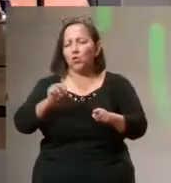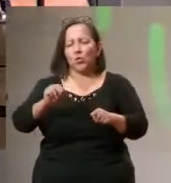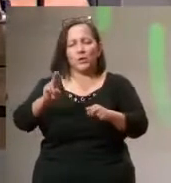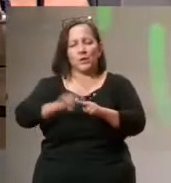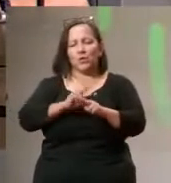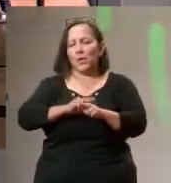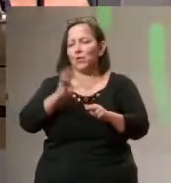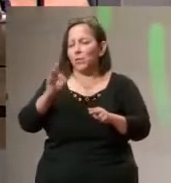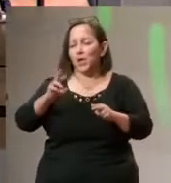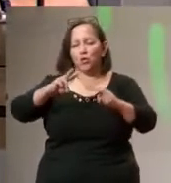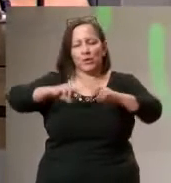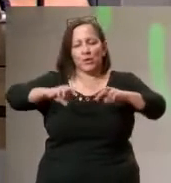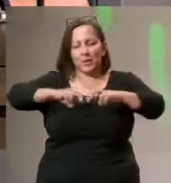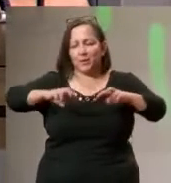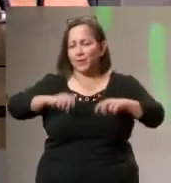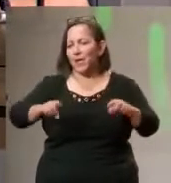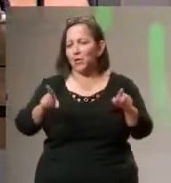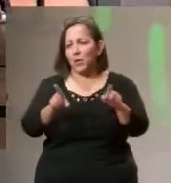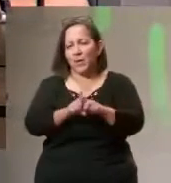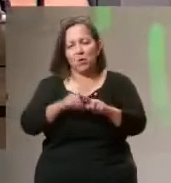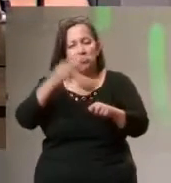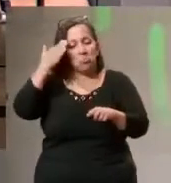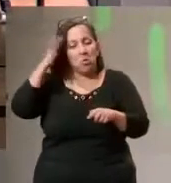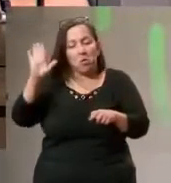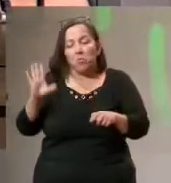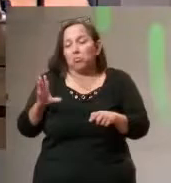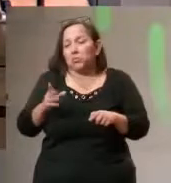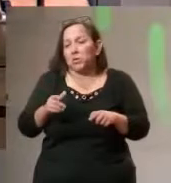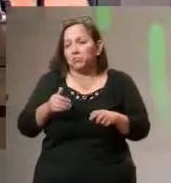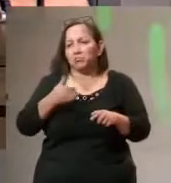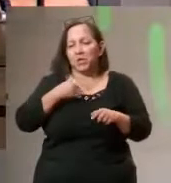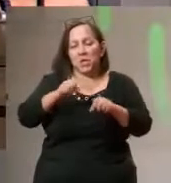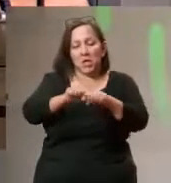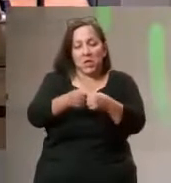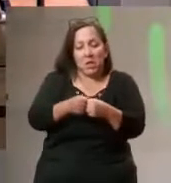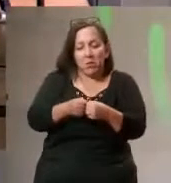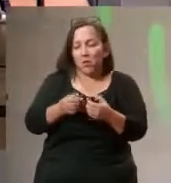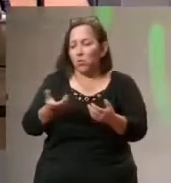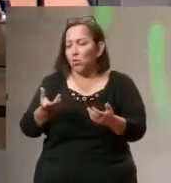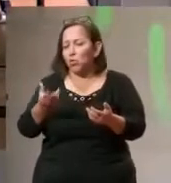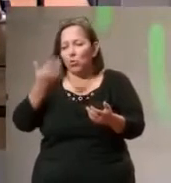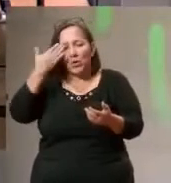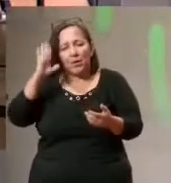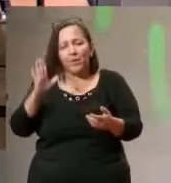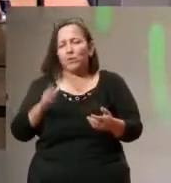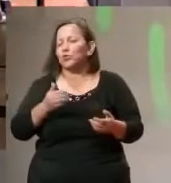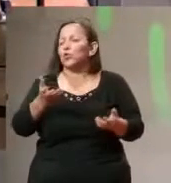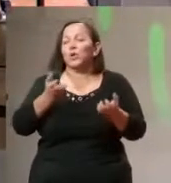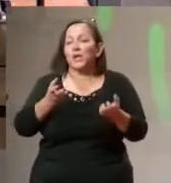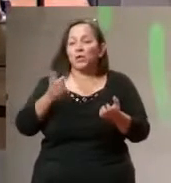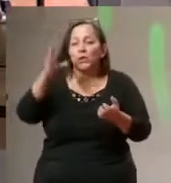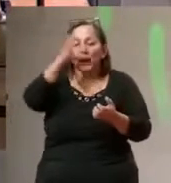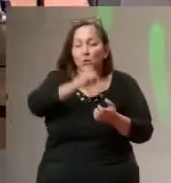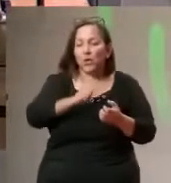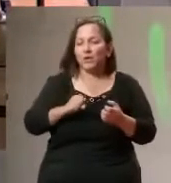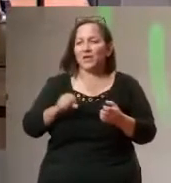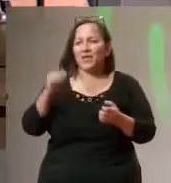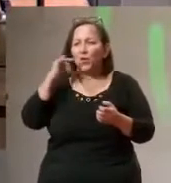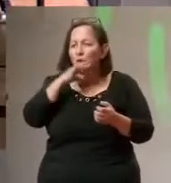no se chequea, no se revisa, ¿verdad? No sabemos si tiene grietas mínimas o no, y yo lo que quiero que quede claro es que esa